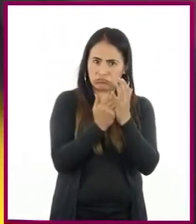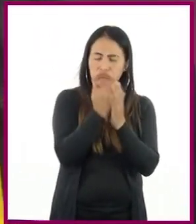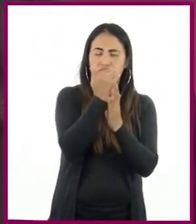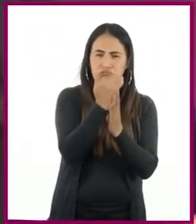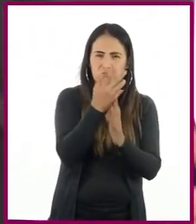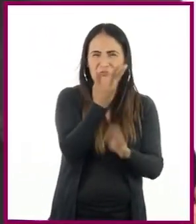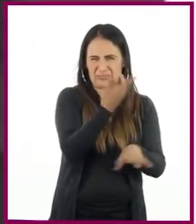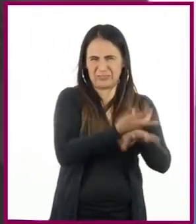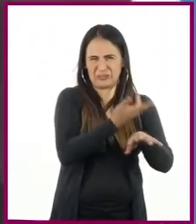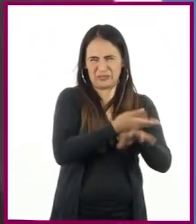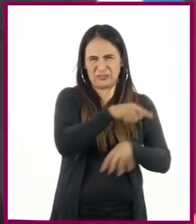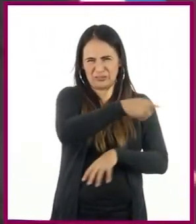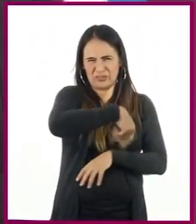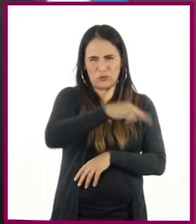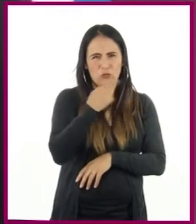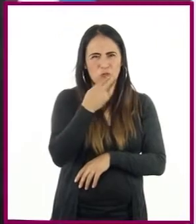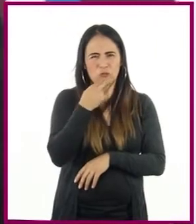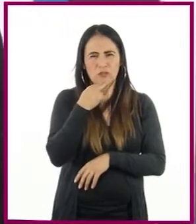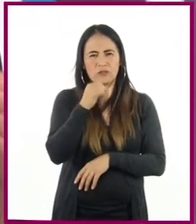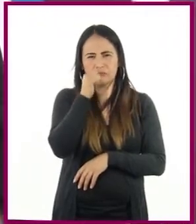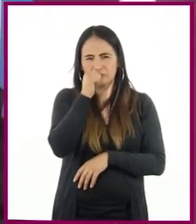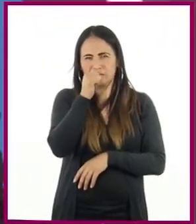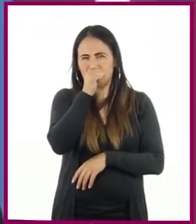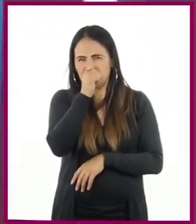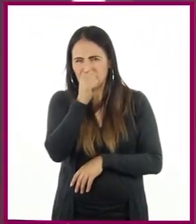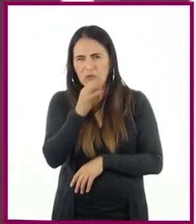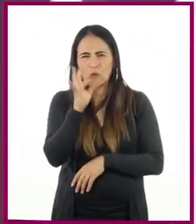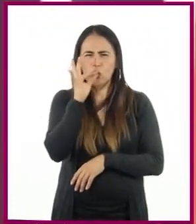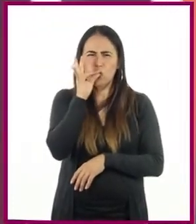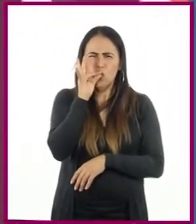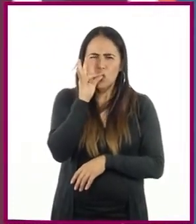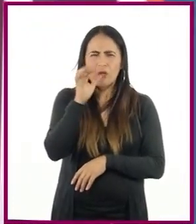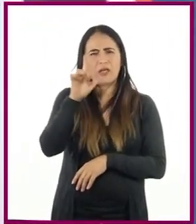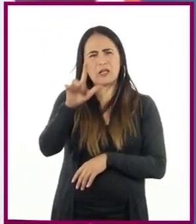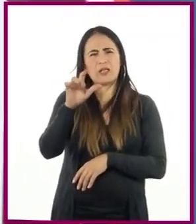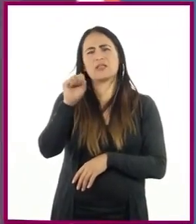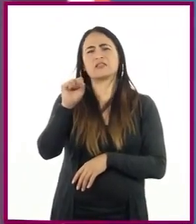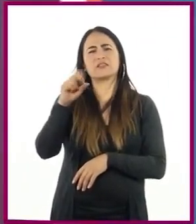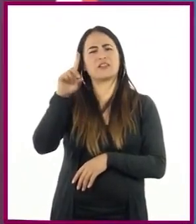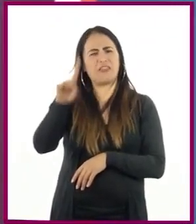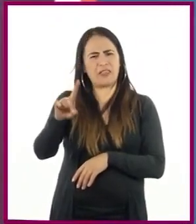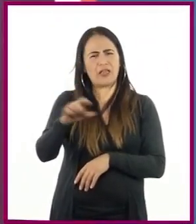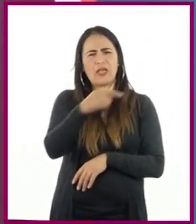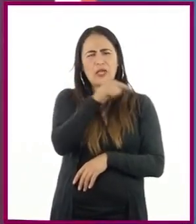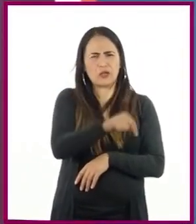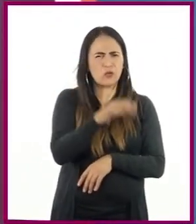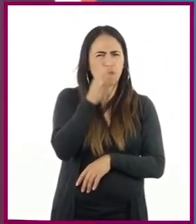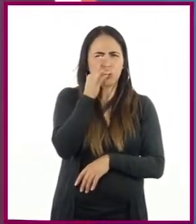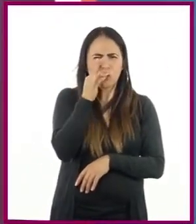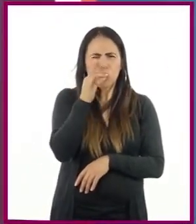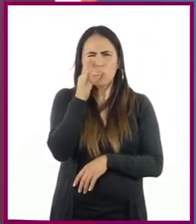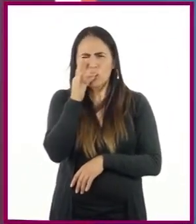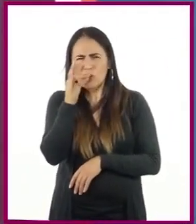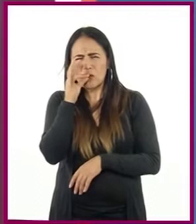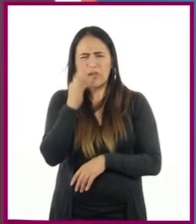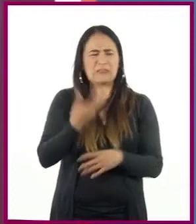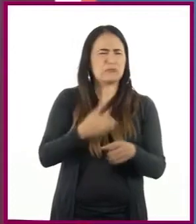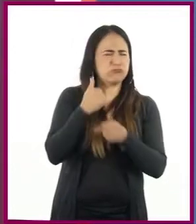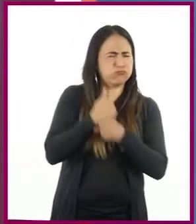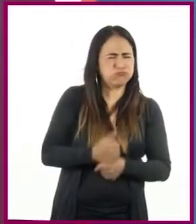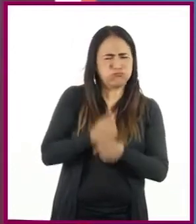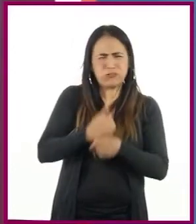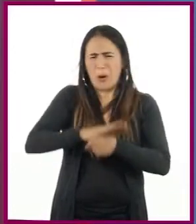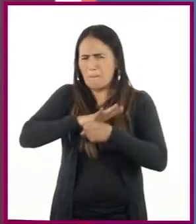La marihuana, el LSD y otras fueron consumidas por los soldados para soportar la presión y el miedo del